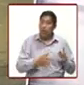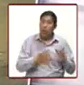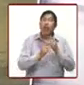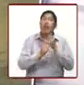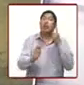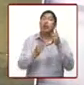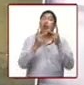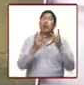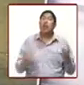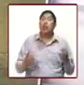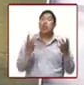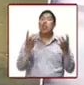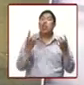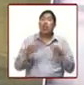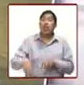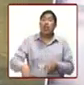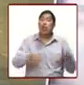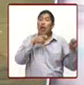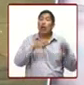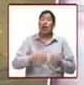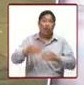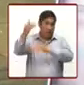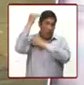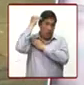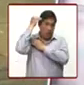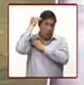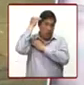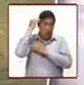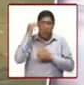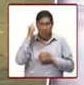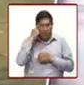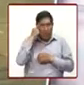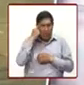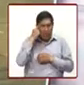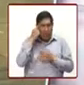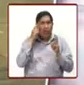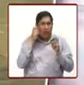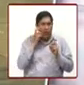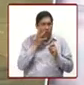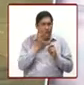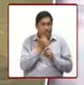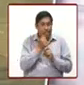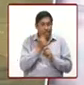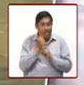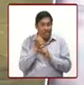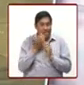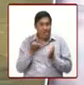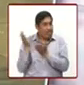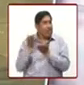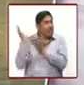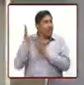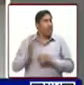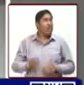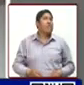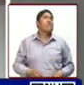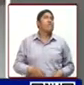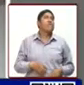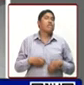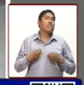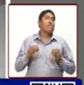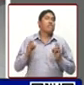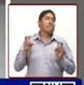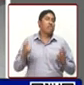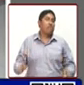Potosí. Pretendían viajar hacia el departamento de Santa Cruz. Se teme un caso de tráfico de migrantes.